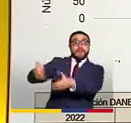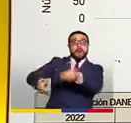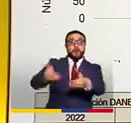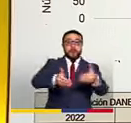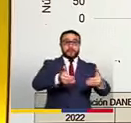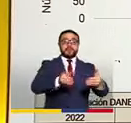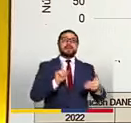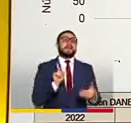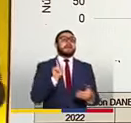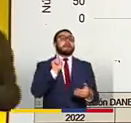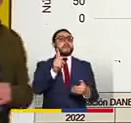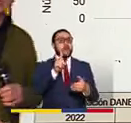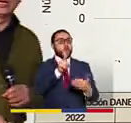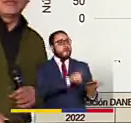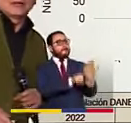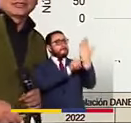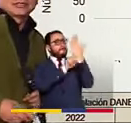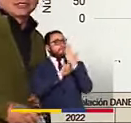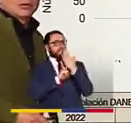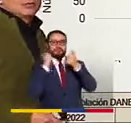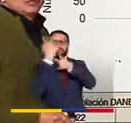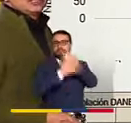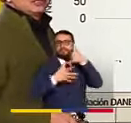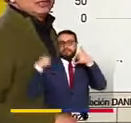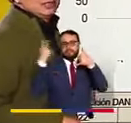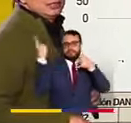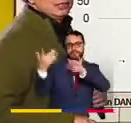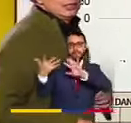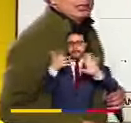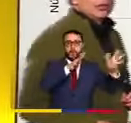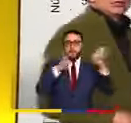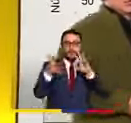marca el conjunto de la población en Colombia.